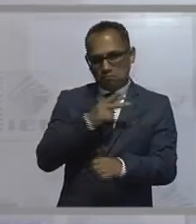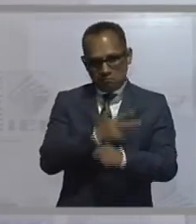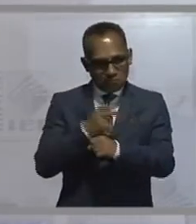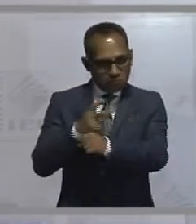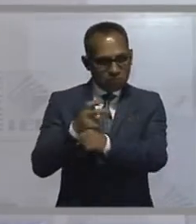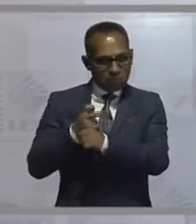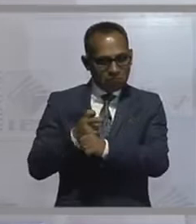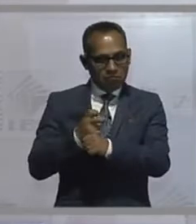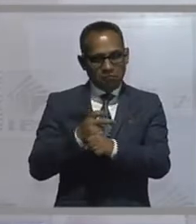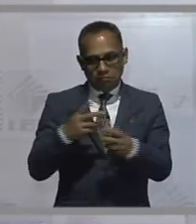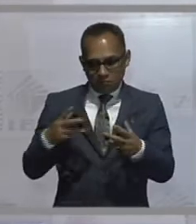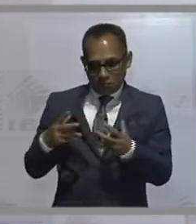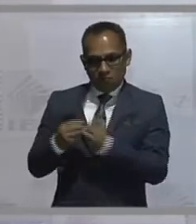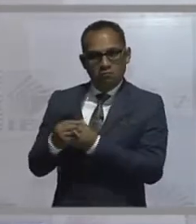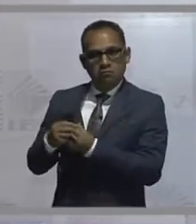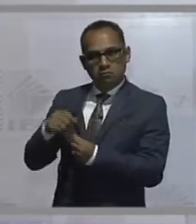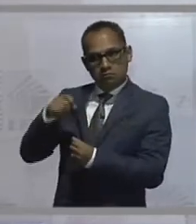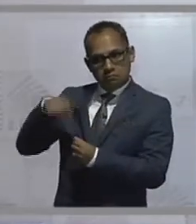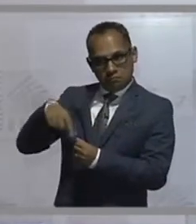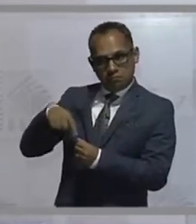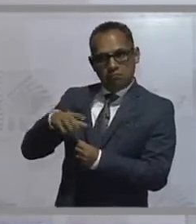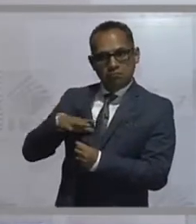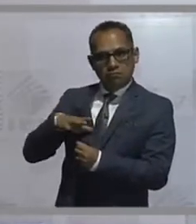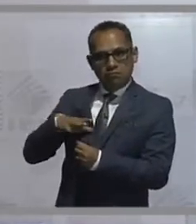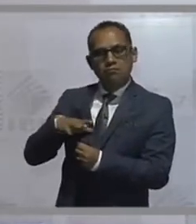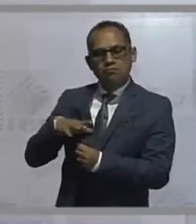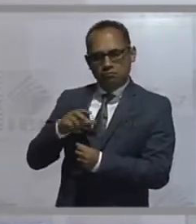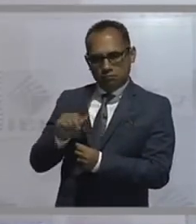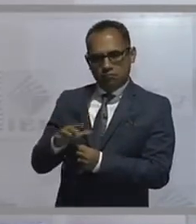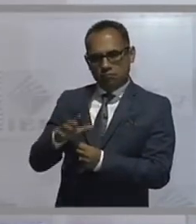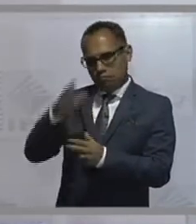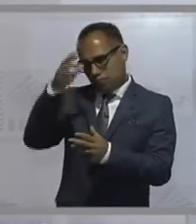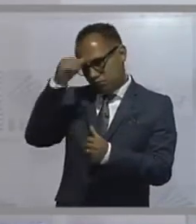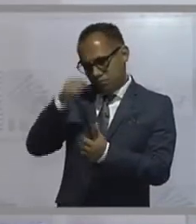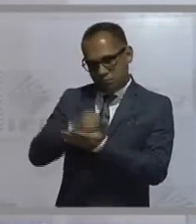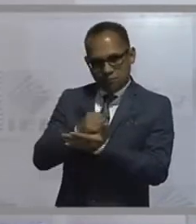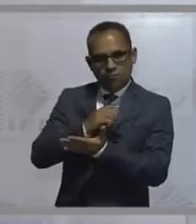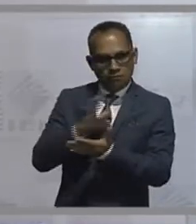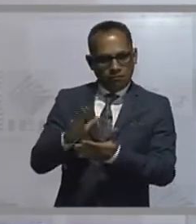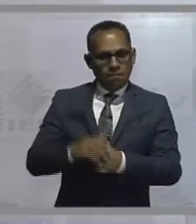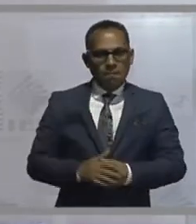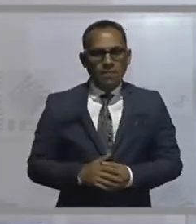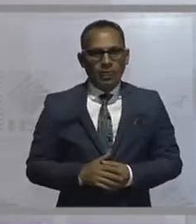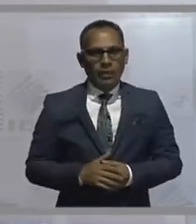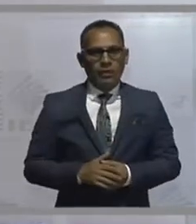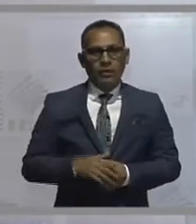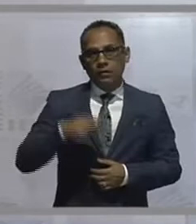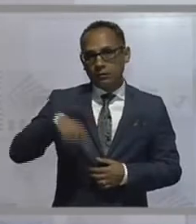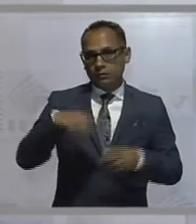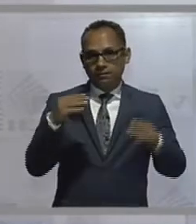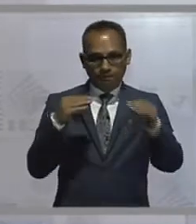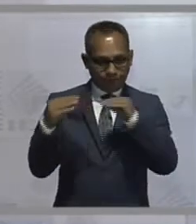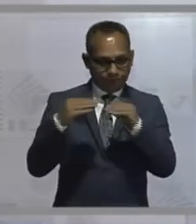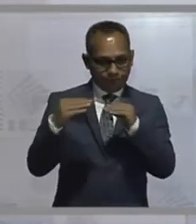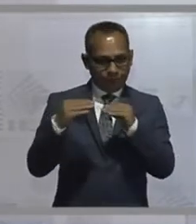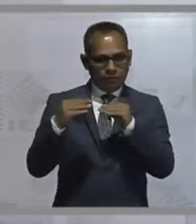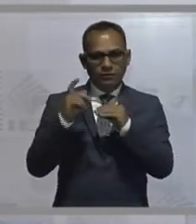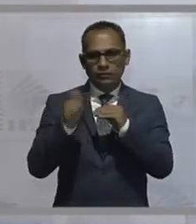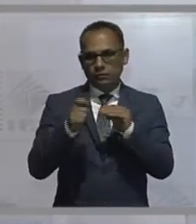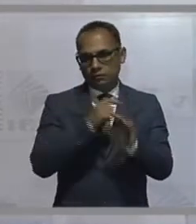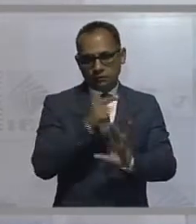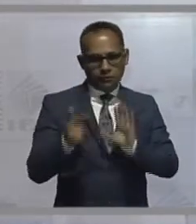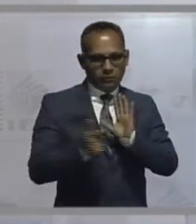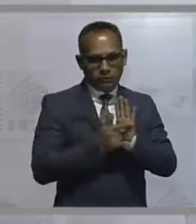todas y todos los candidatos que contienden por este distrito fueron invitados este debate se realiza en el marco del respeto al derecho